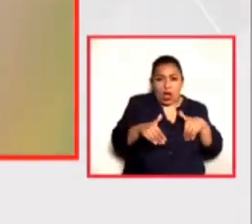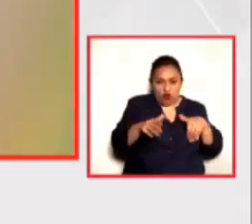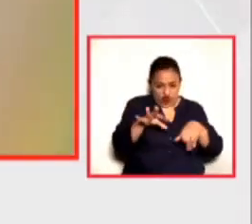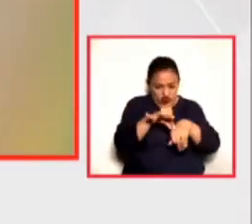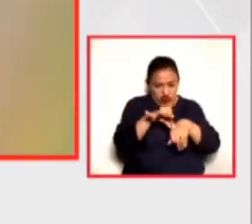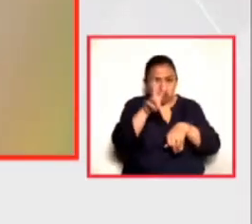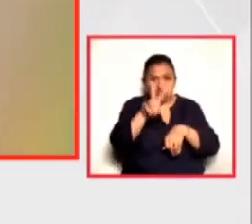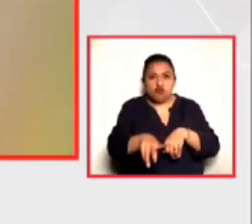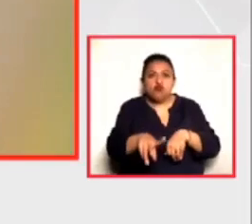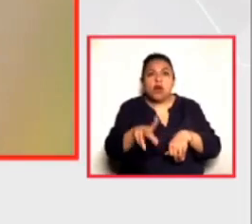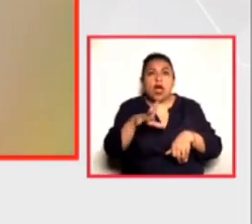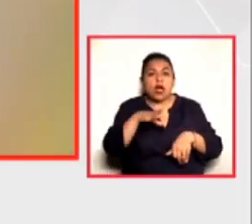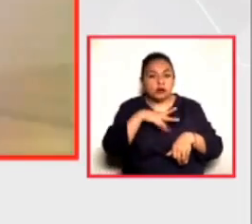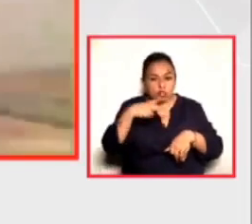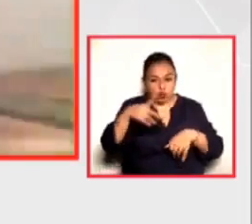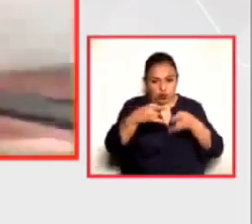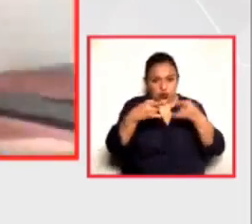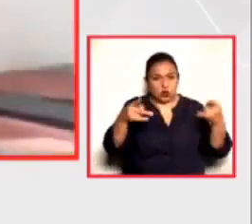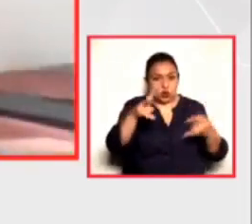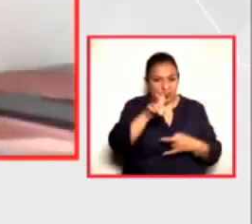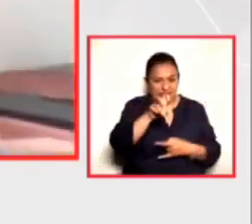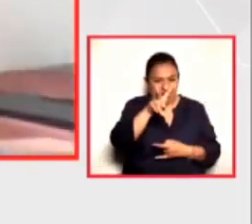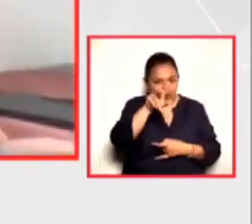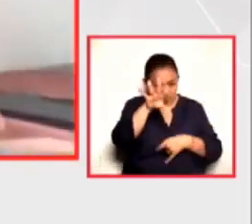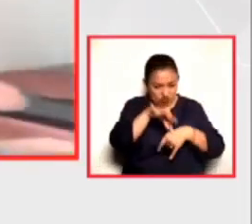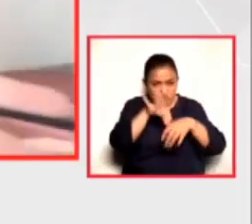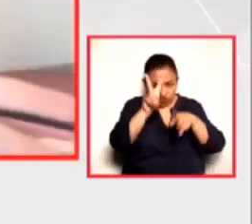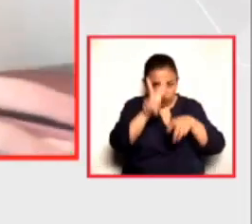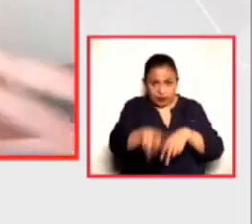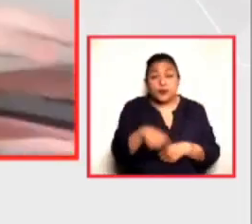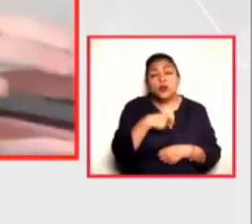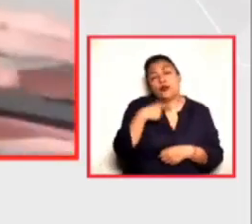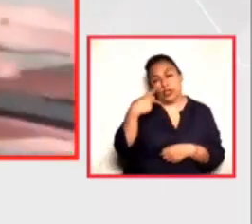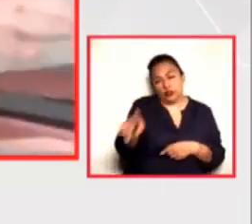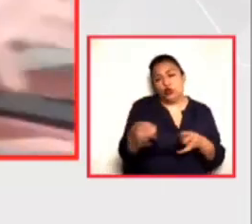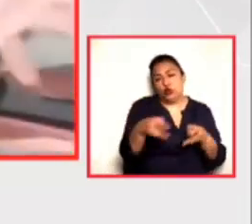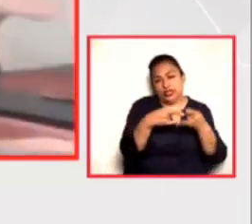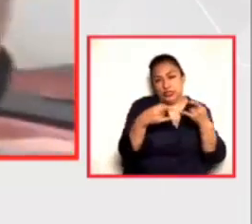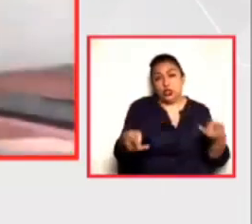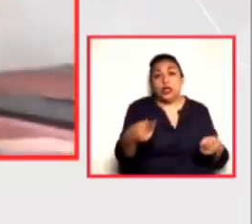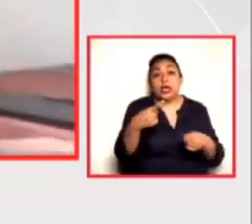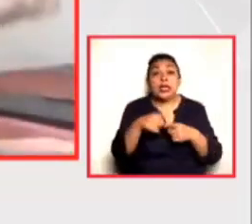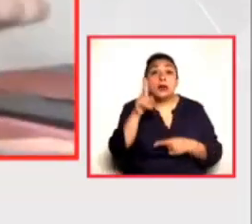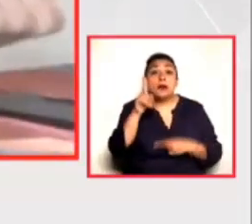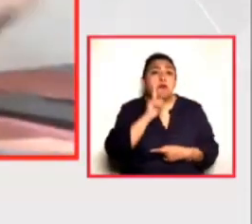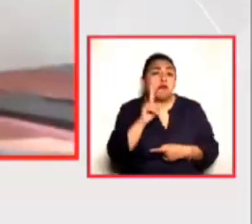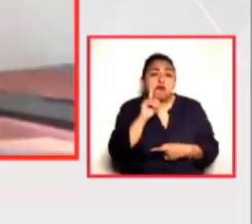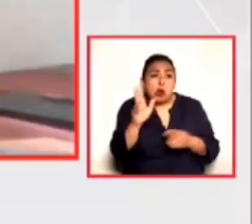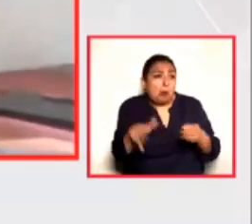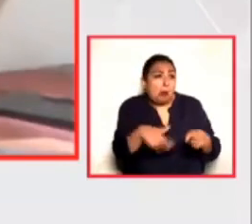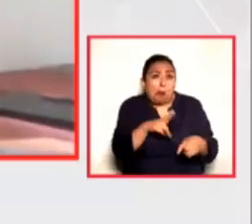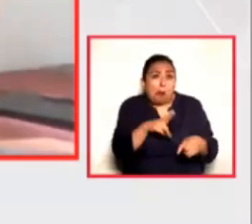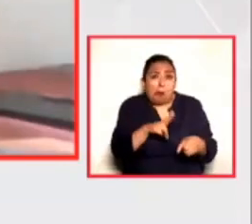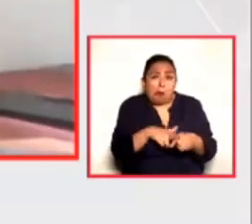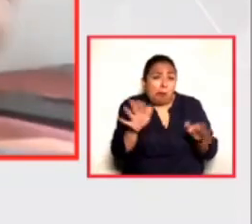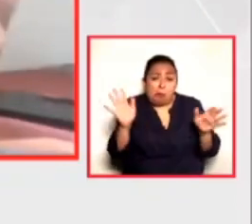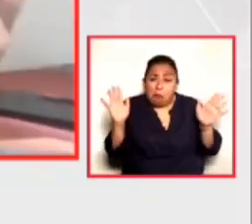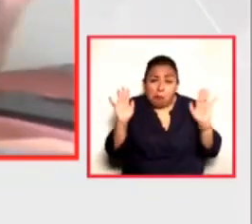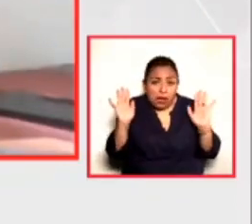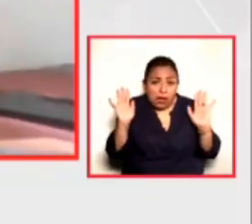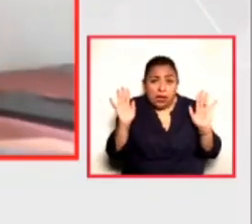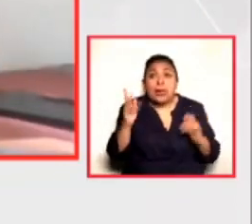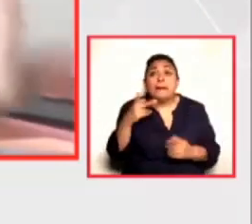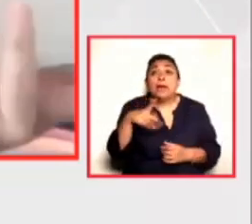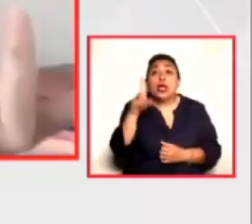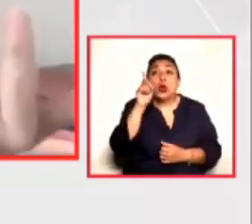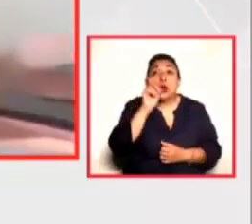su propia historia. Y su historia es la historia de una mujer común, en un sentido, pero de una mujer, en otro